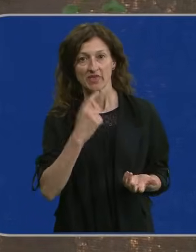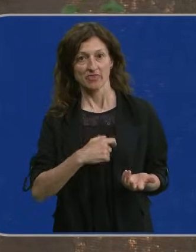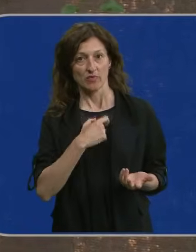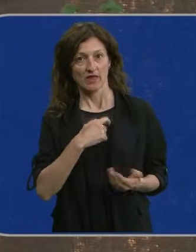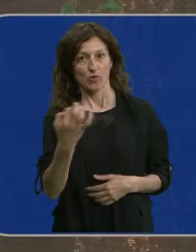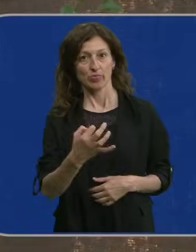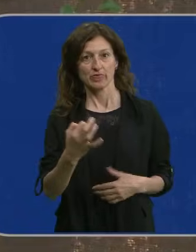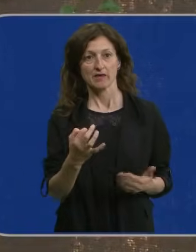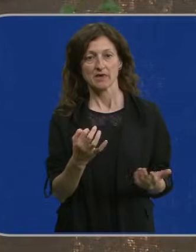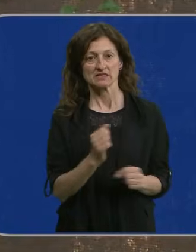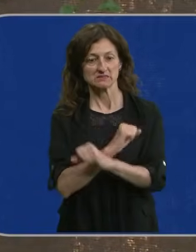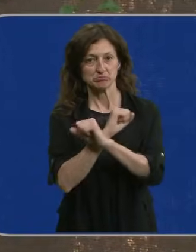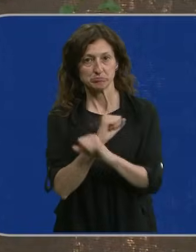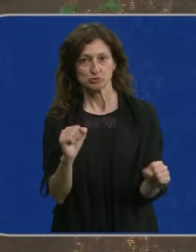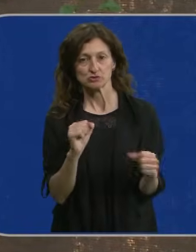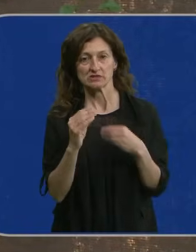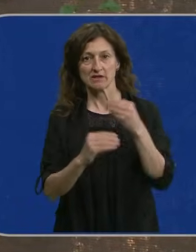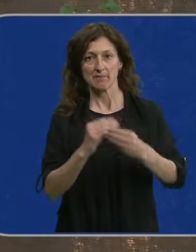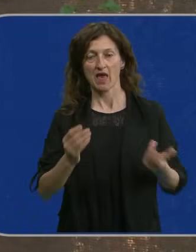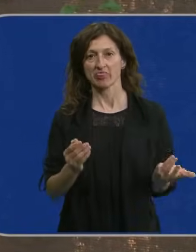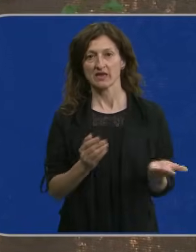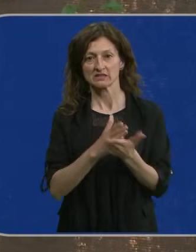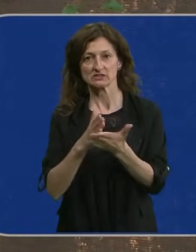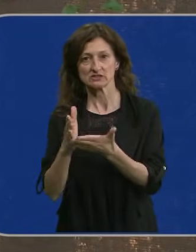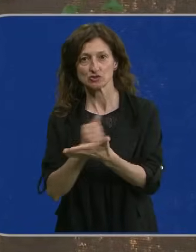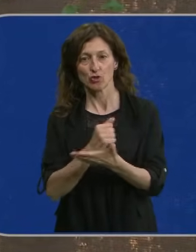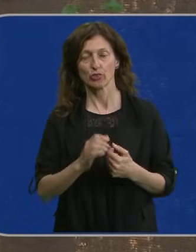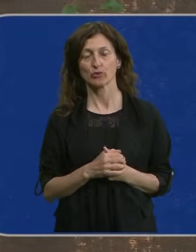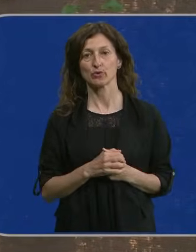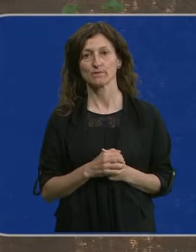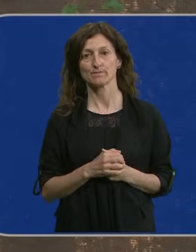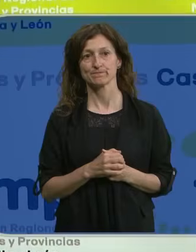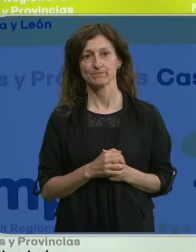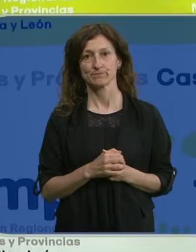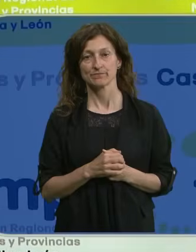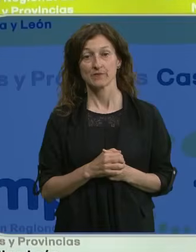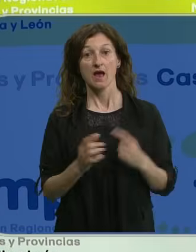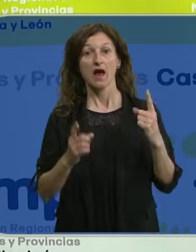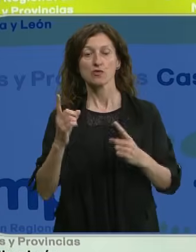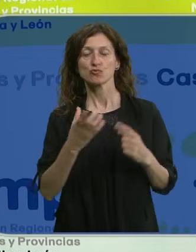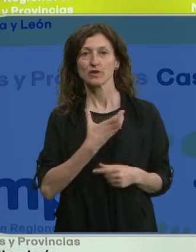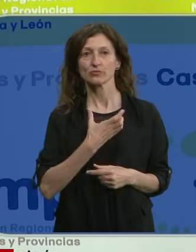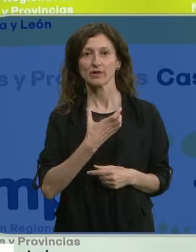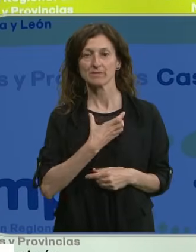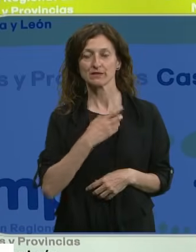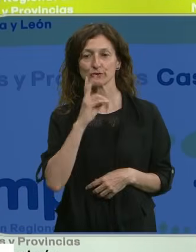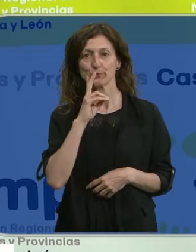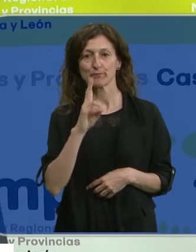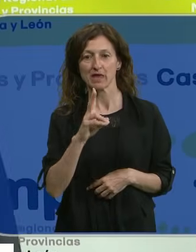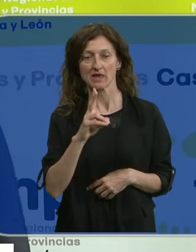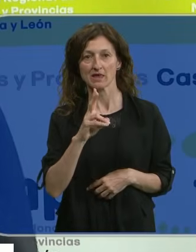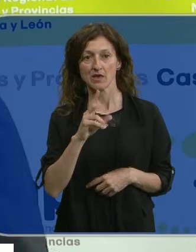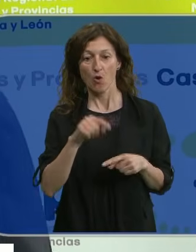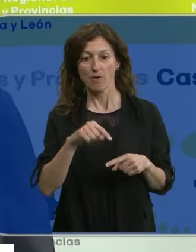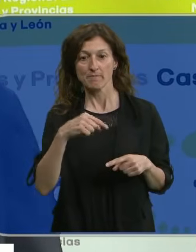ciudadano, hace imposible poder abarcarlo y asumirlo. Algunos ayuntamientos han visto cómo de la noche a